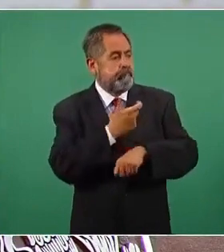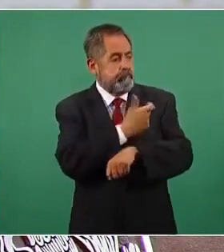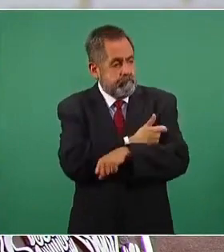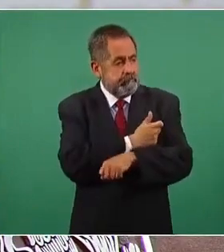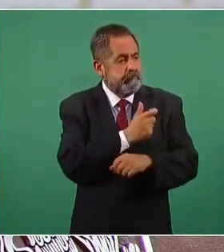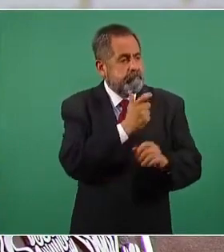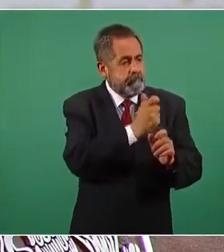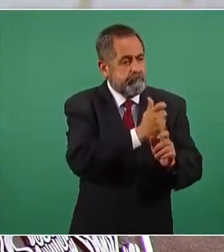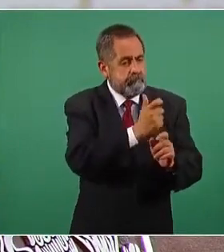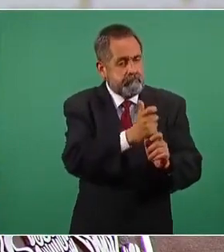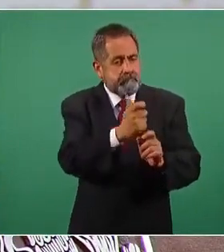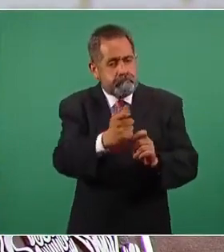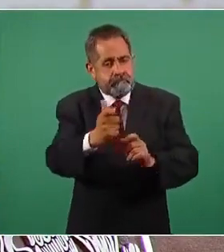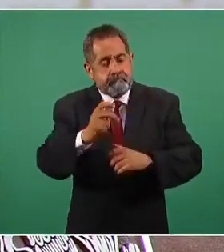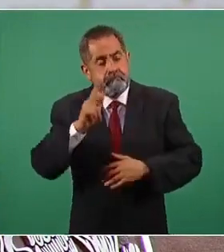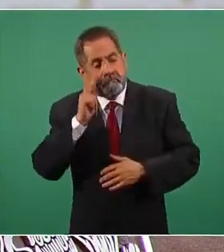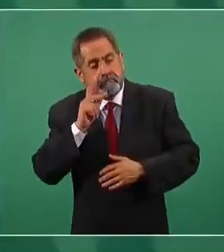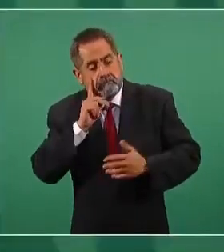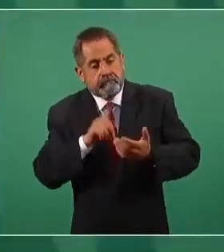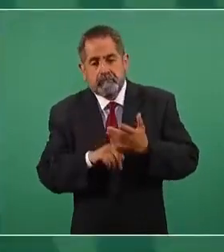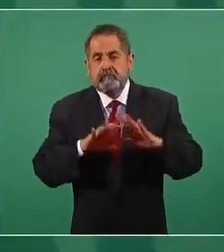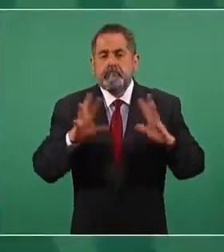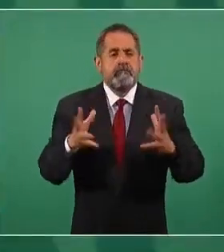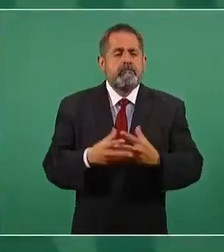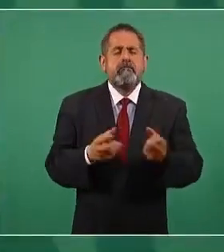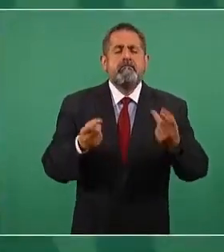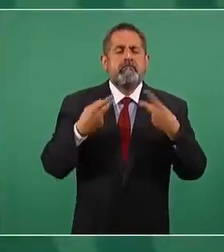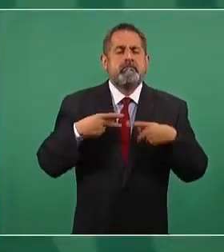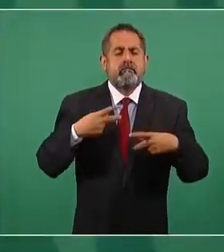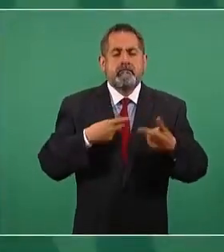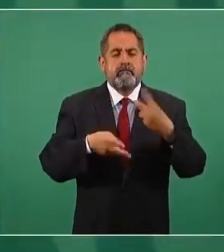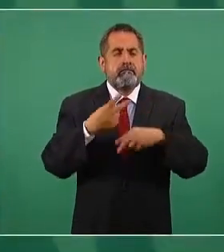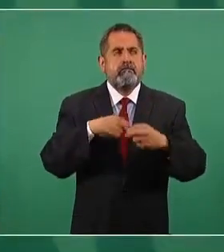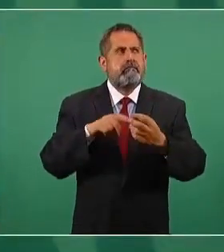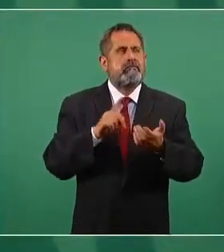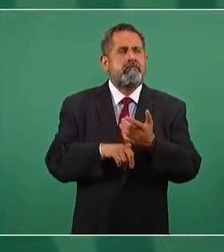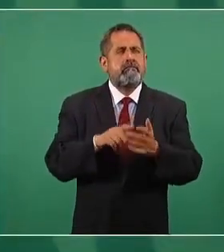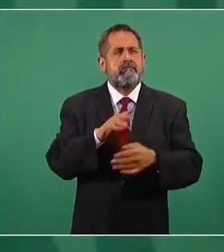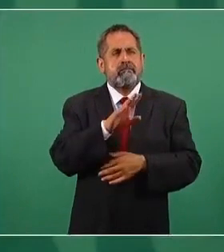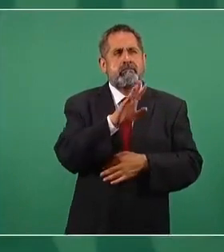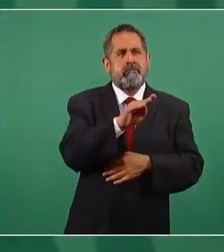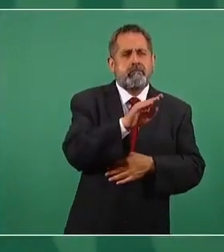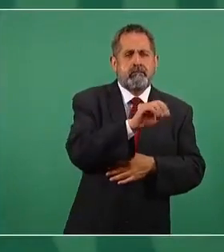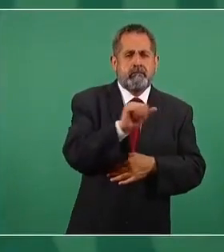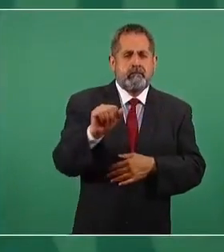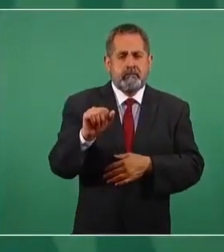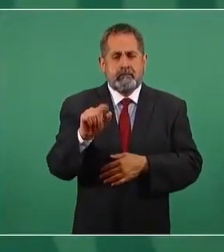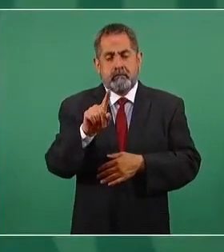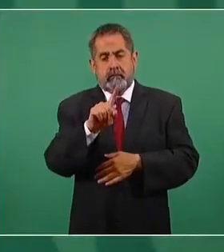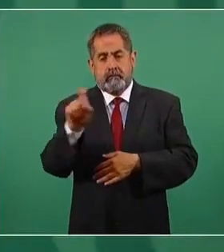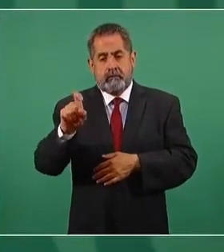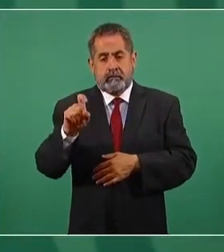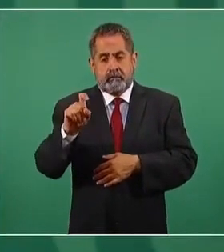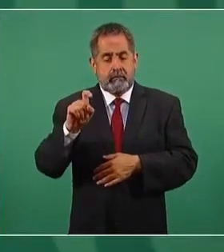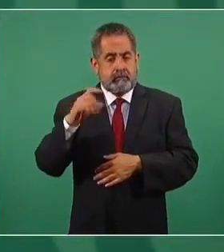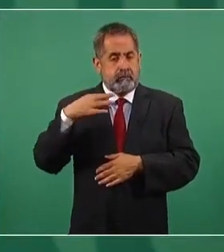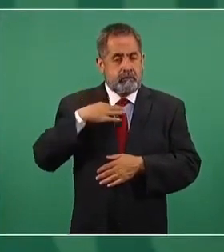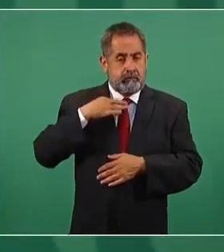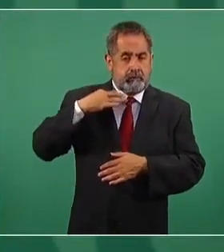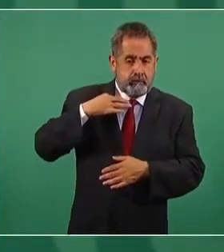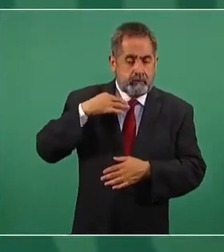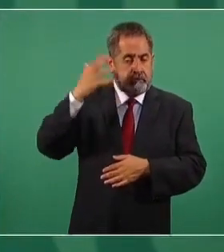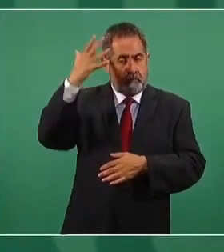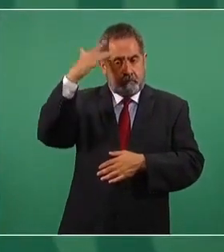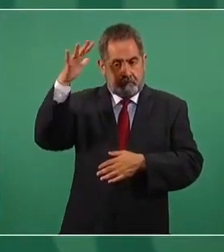ensayo clínico fase 1. Se reclutará entre 90 y 100 voluntarios,